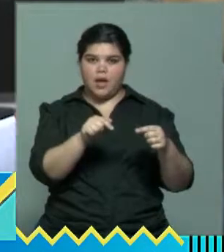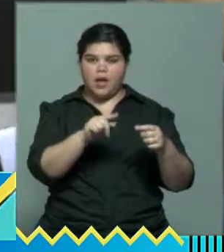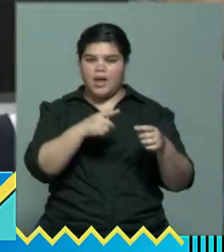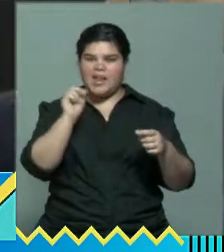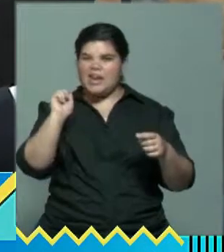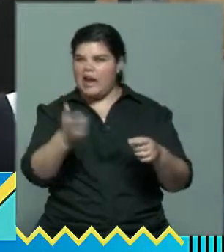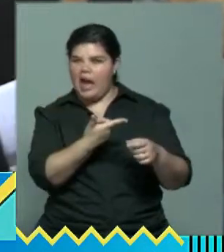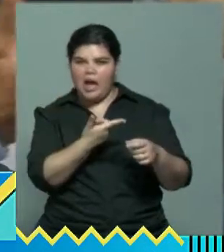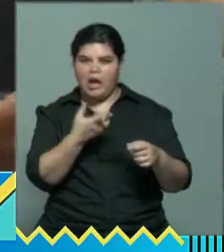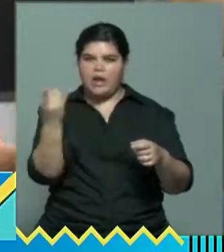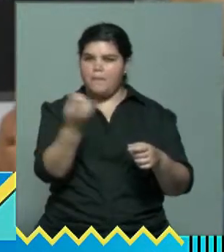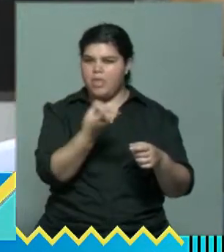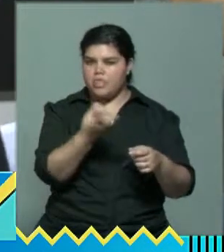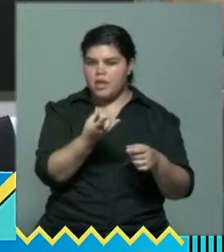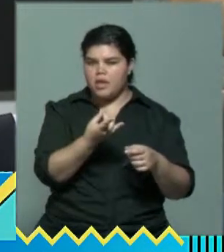o vencida.